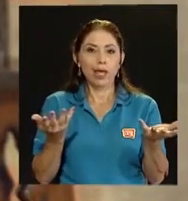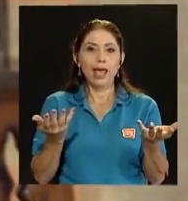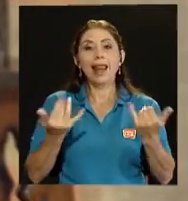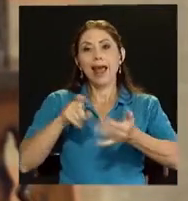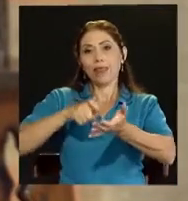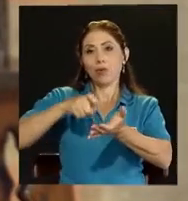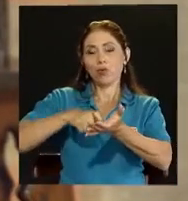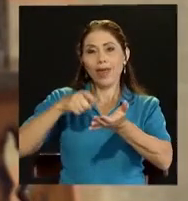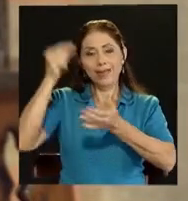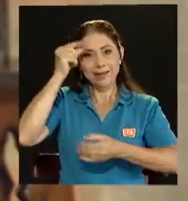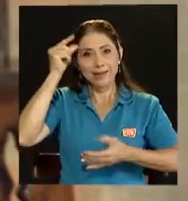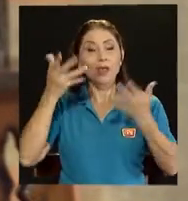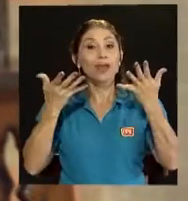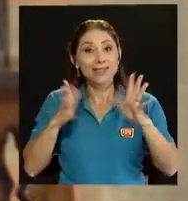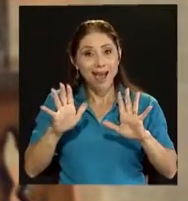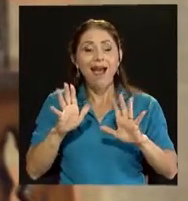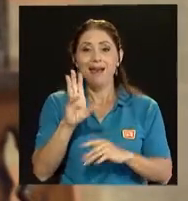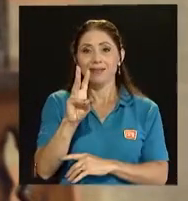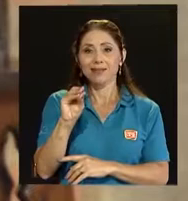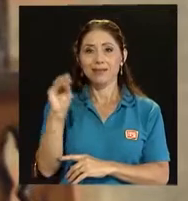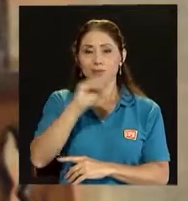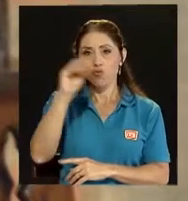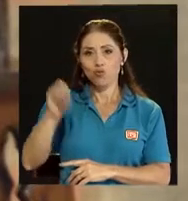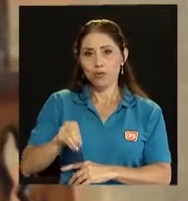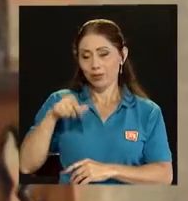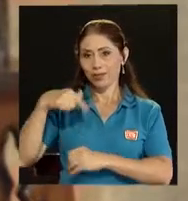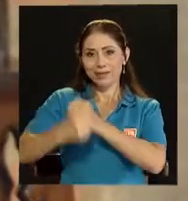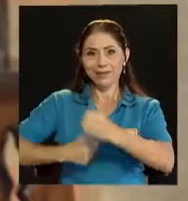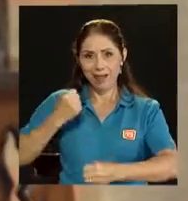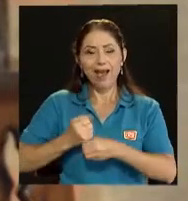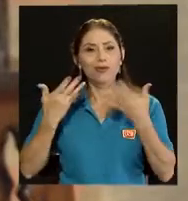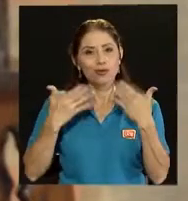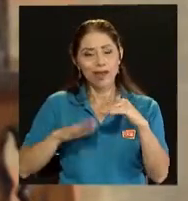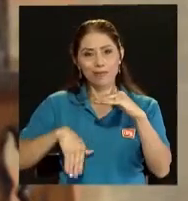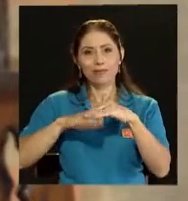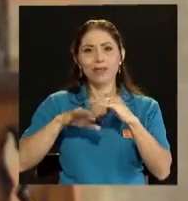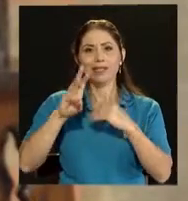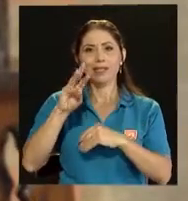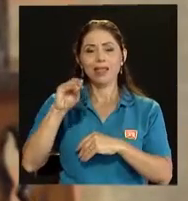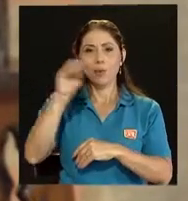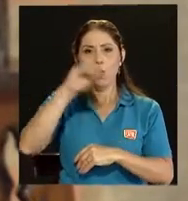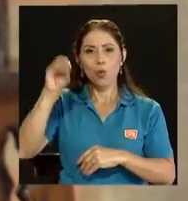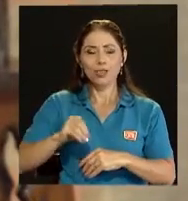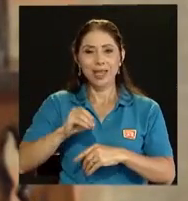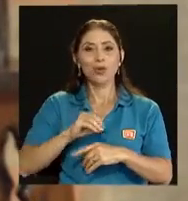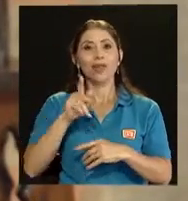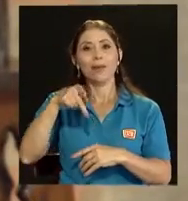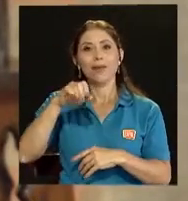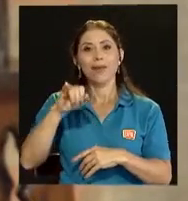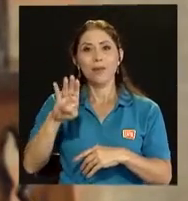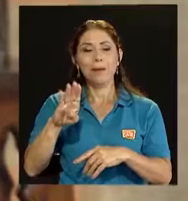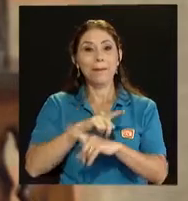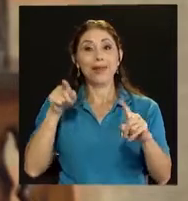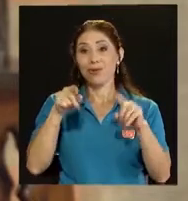del Estado, que ya llega al 60%, o va a llegar este año al 60% del Producto Nacional, pero no es ese el